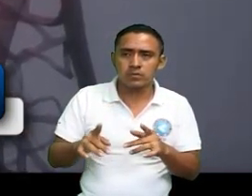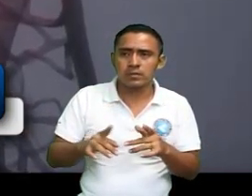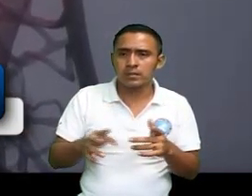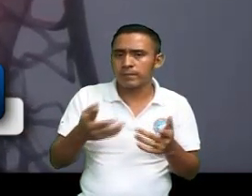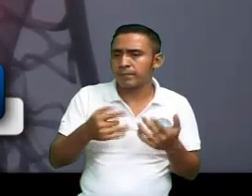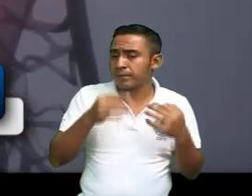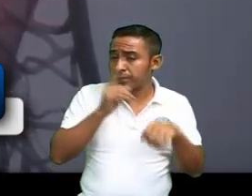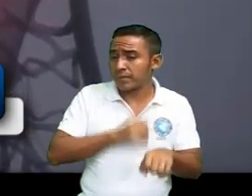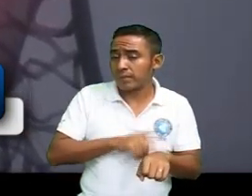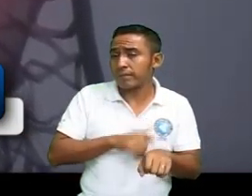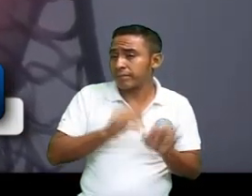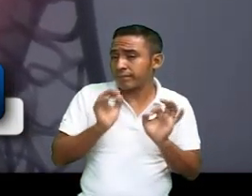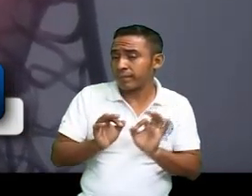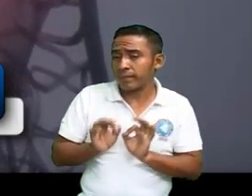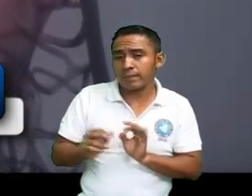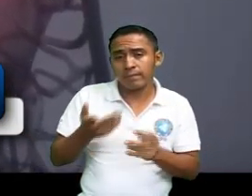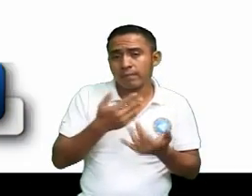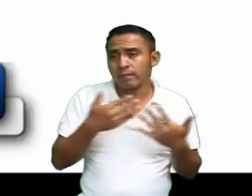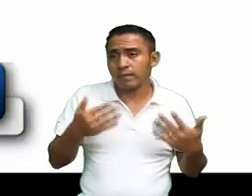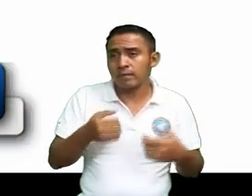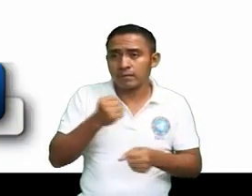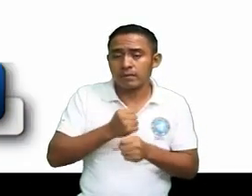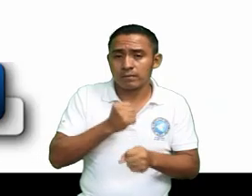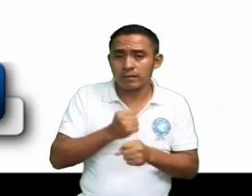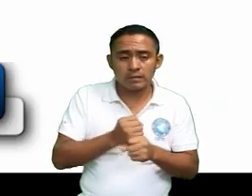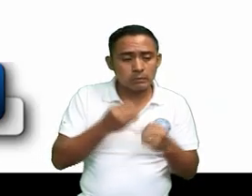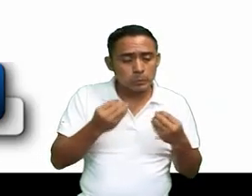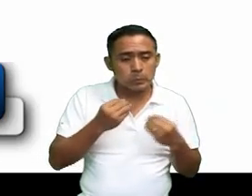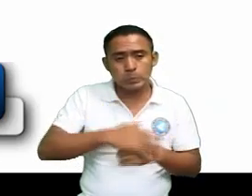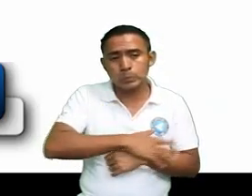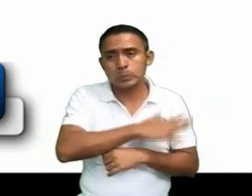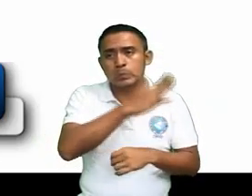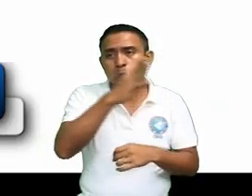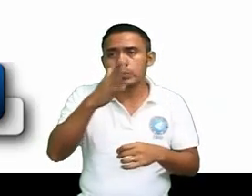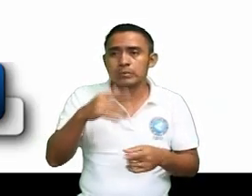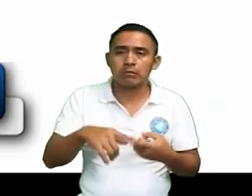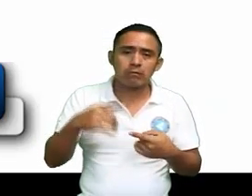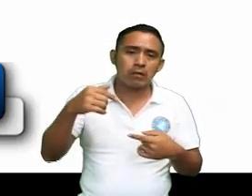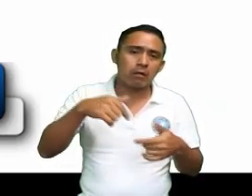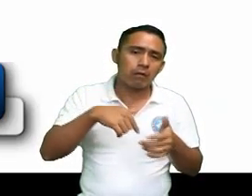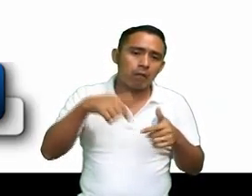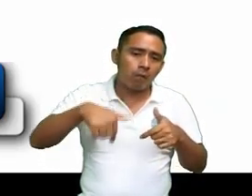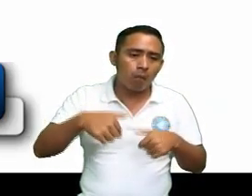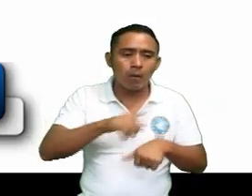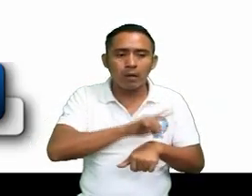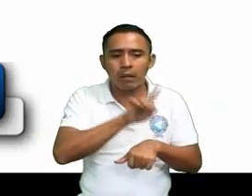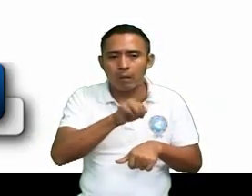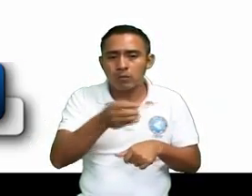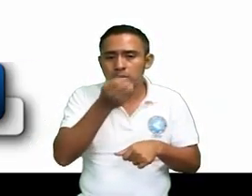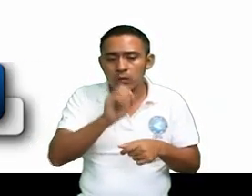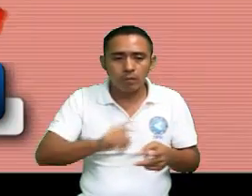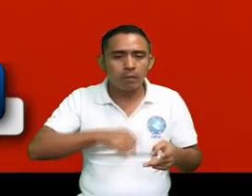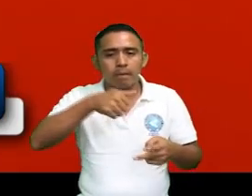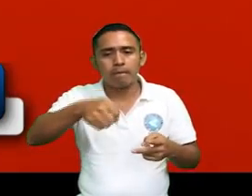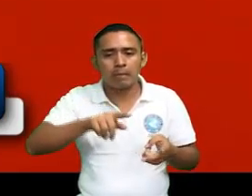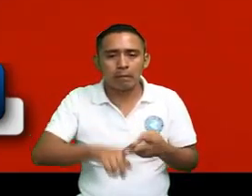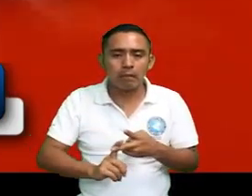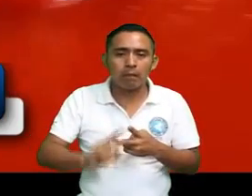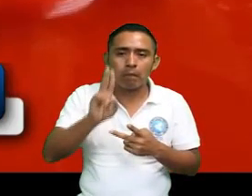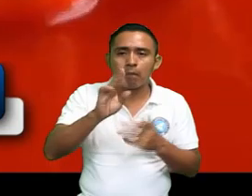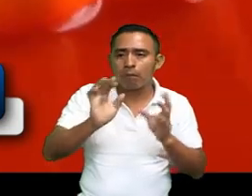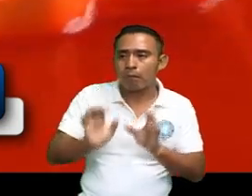cumplen con este rol. Están trabajando mucho. Como un día comen a las 11 de la mañana, otro día comen a las 2